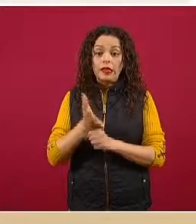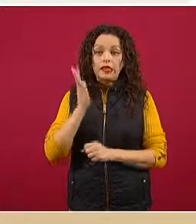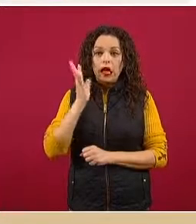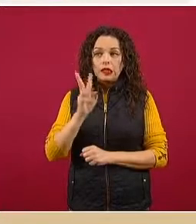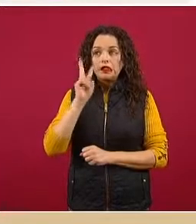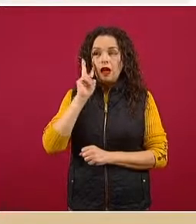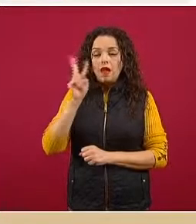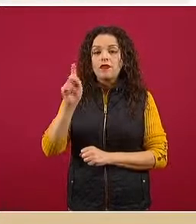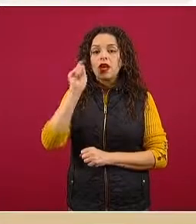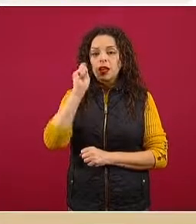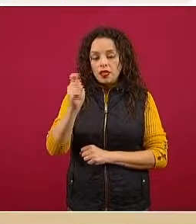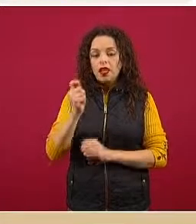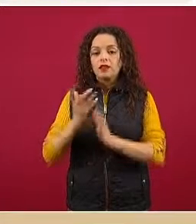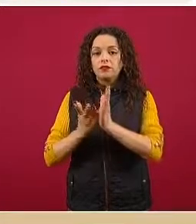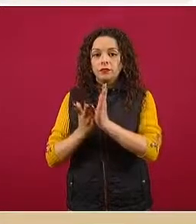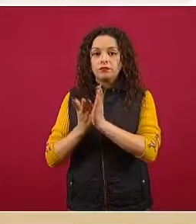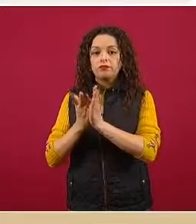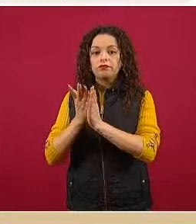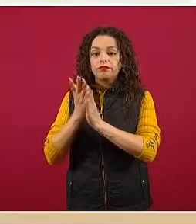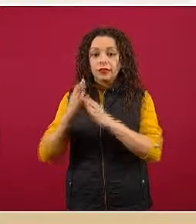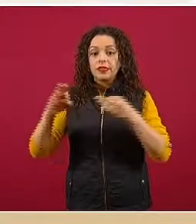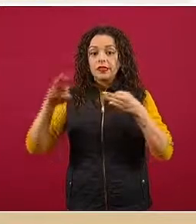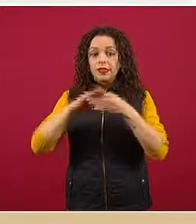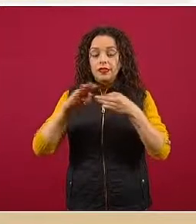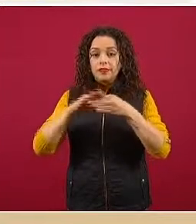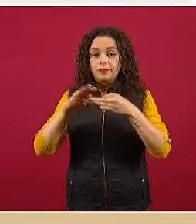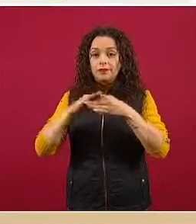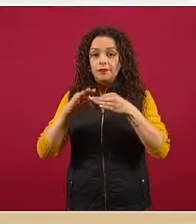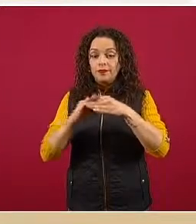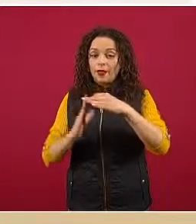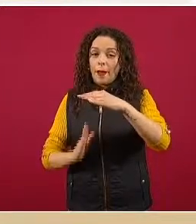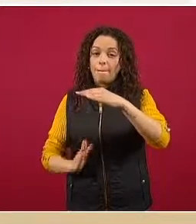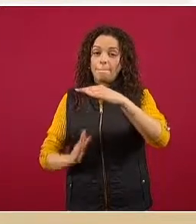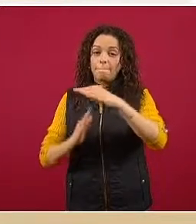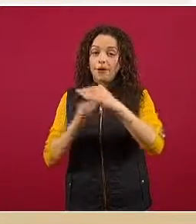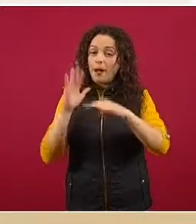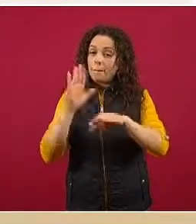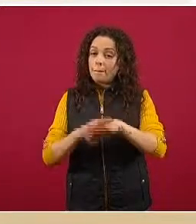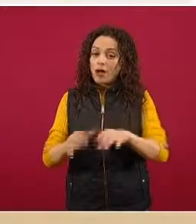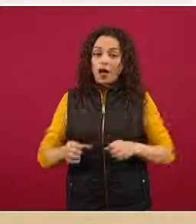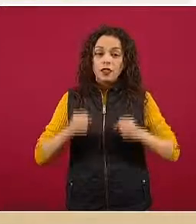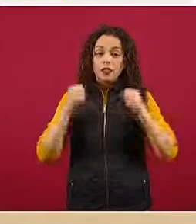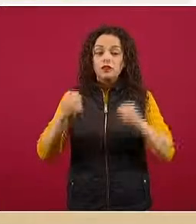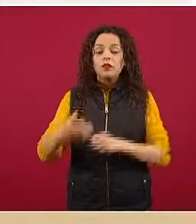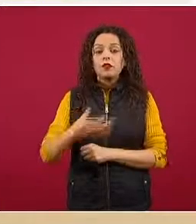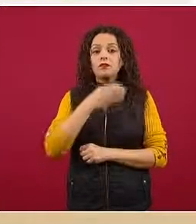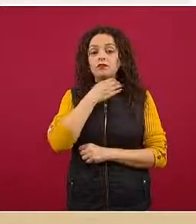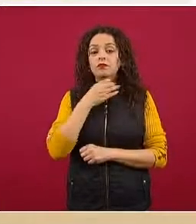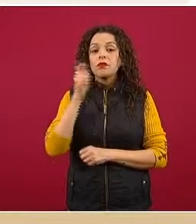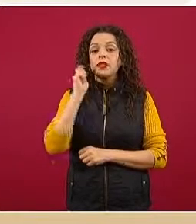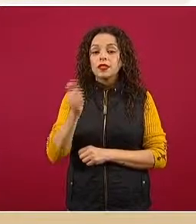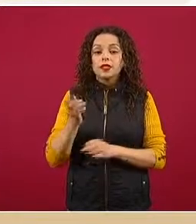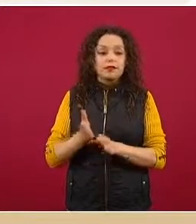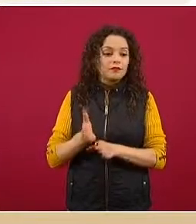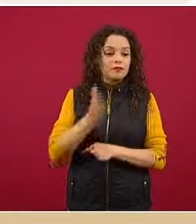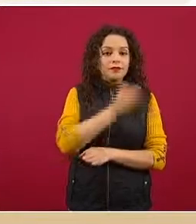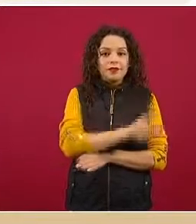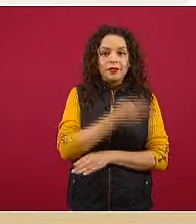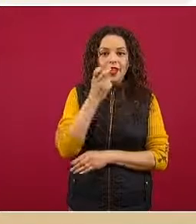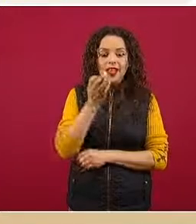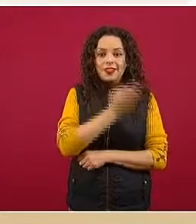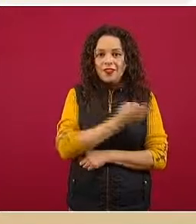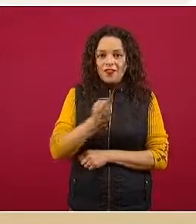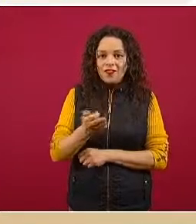curva epidémica de casos, a los picos de máxima ocupación que tuvimos en estas